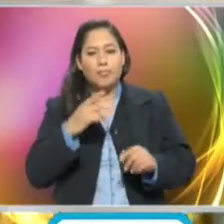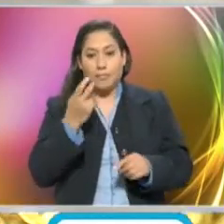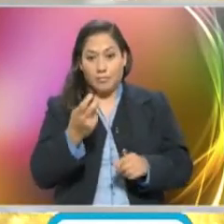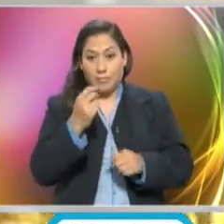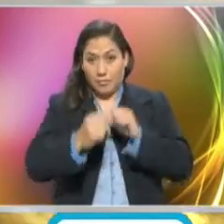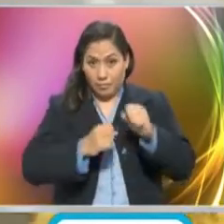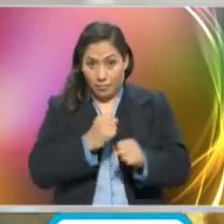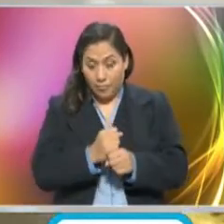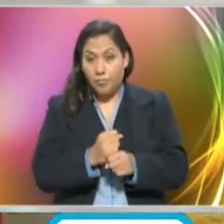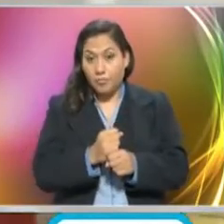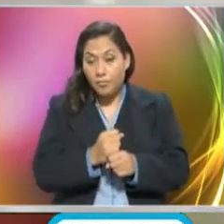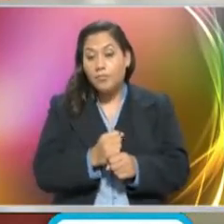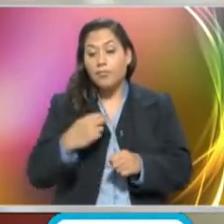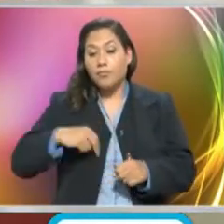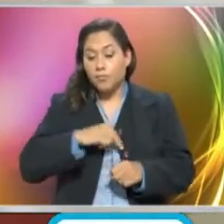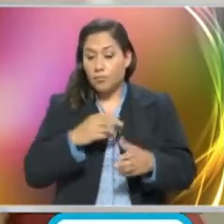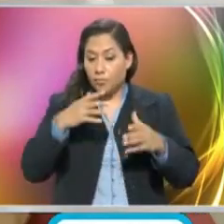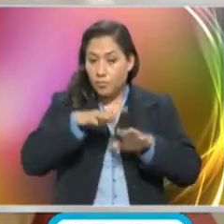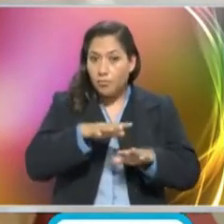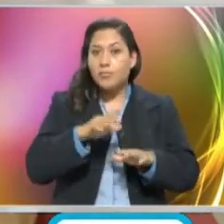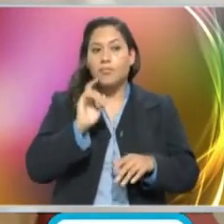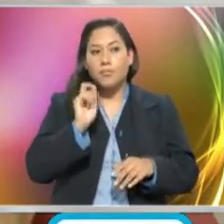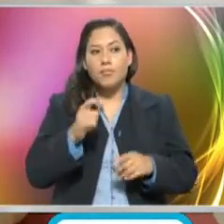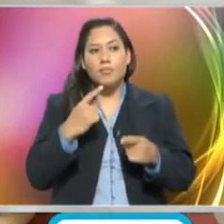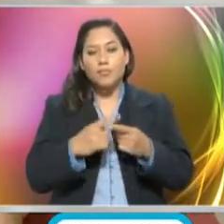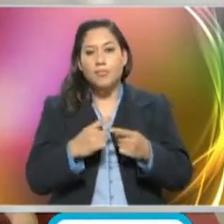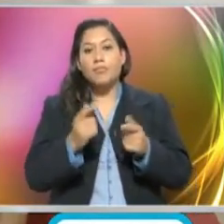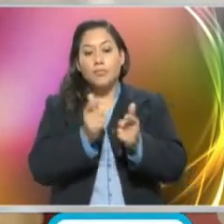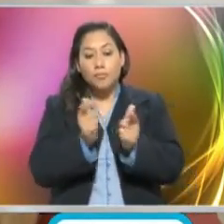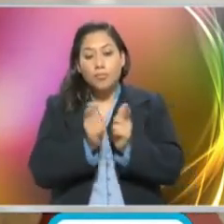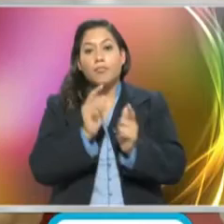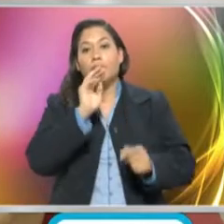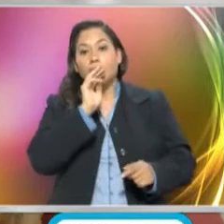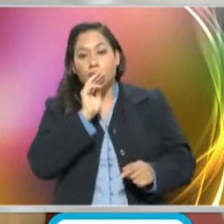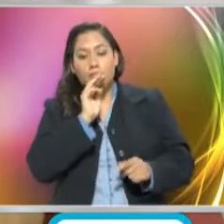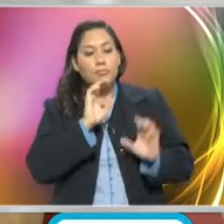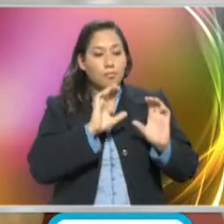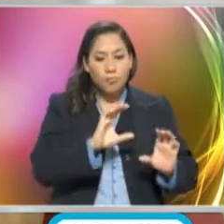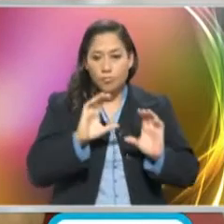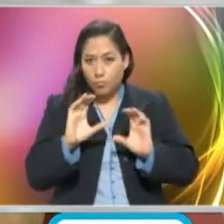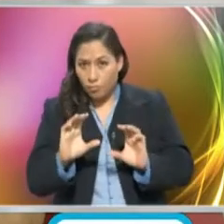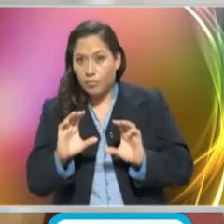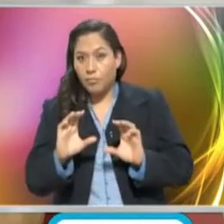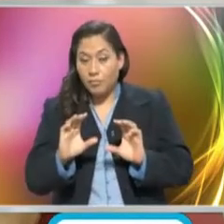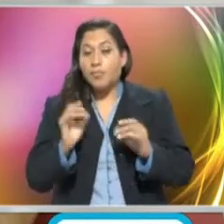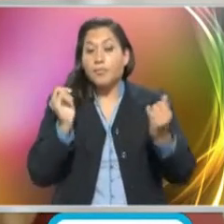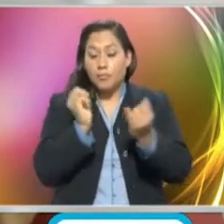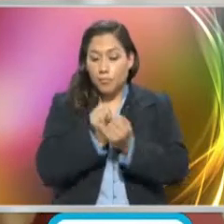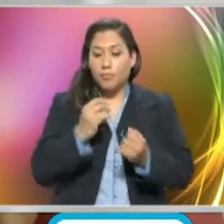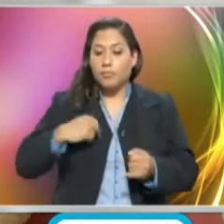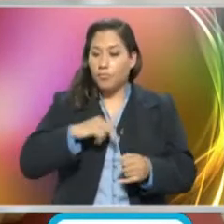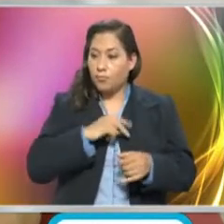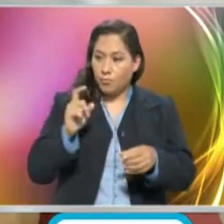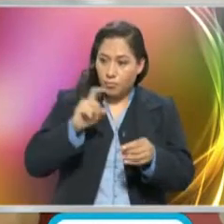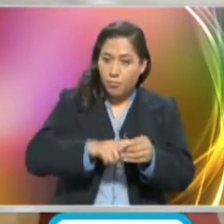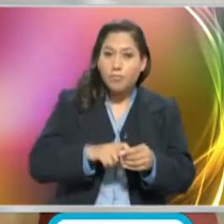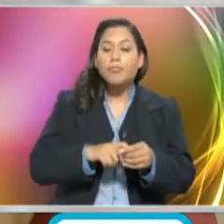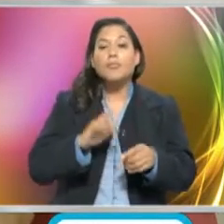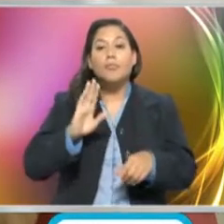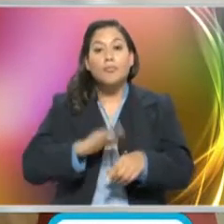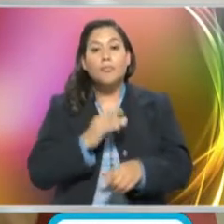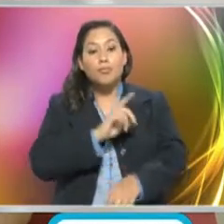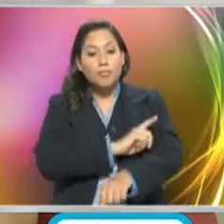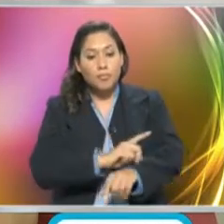año básicamente estamos integrando a lo que es un grupo de mamás, de madres cuidadoras. También estamos integrándonos